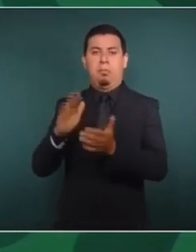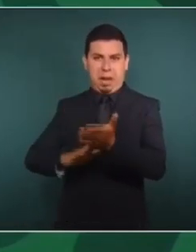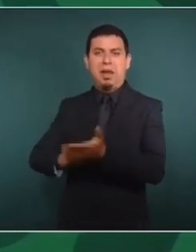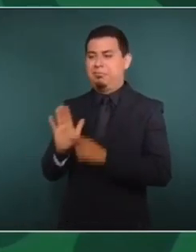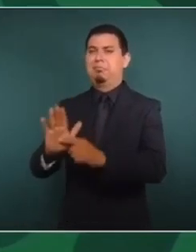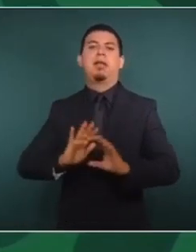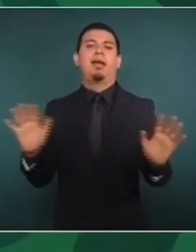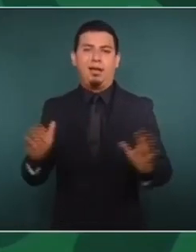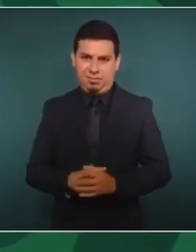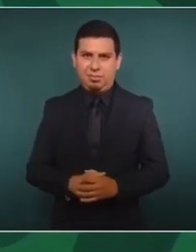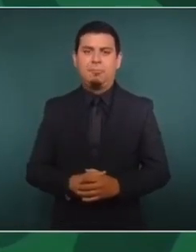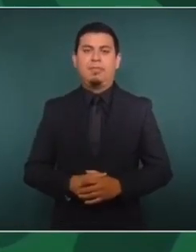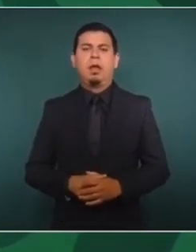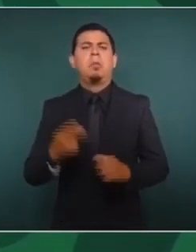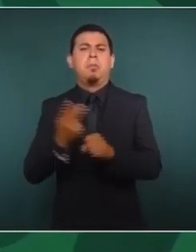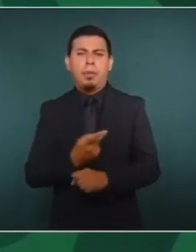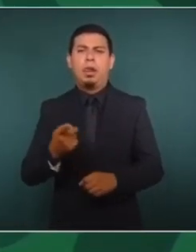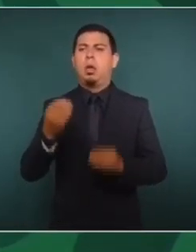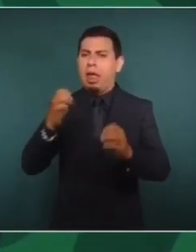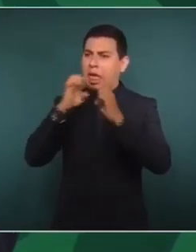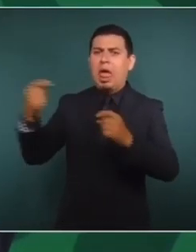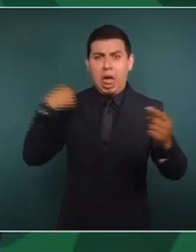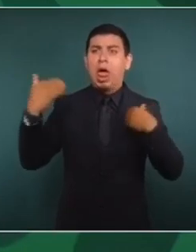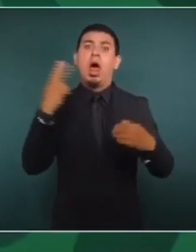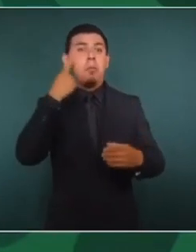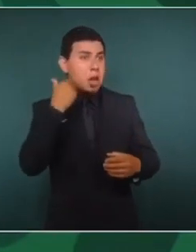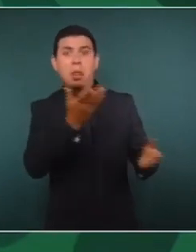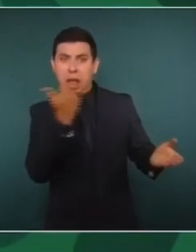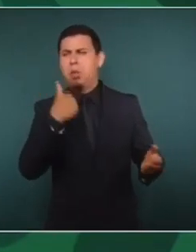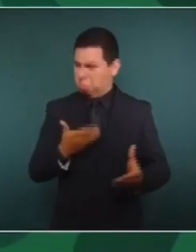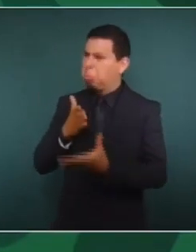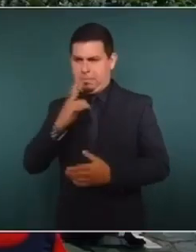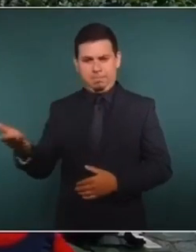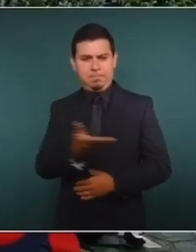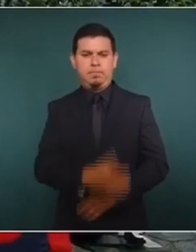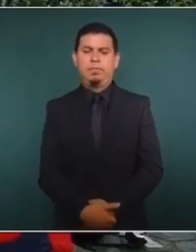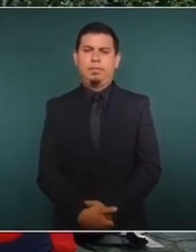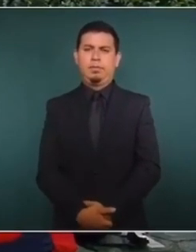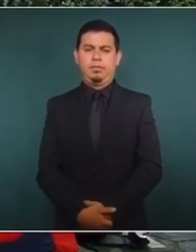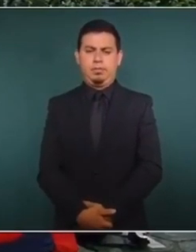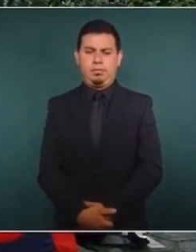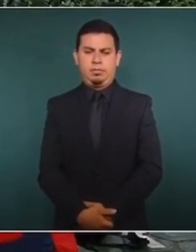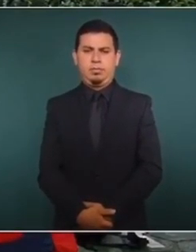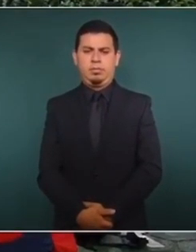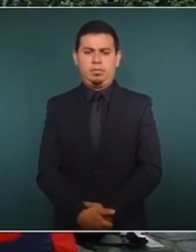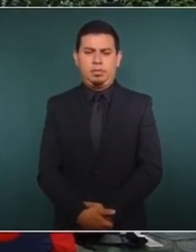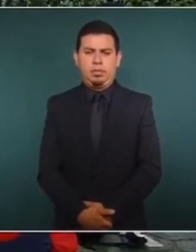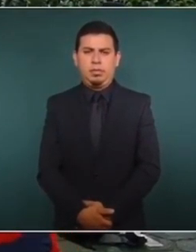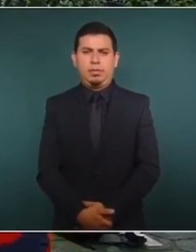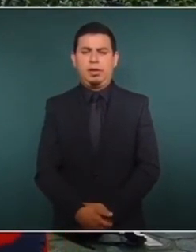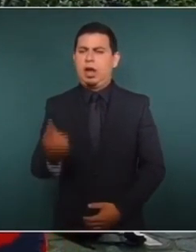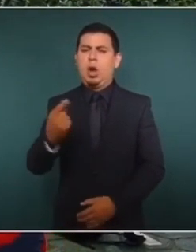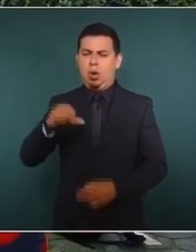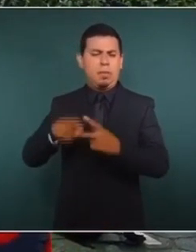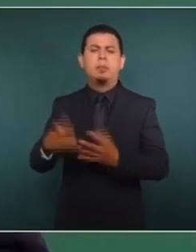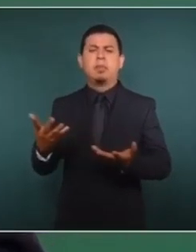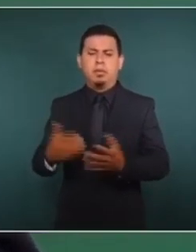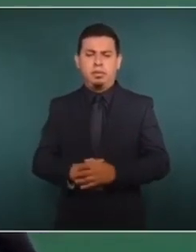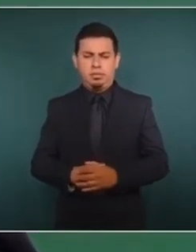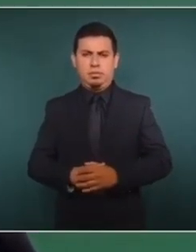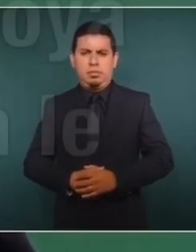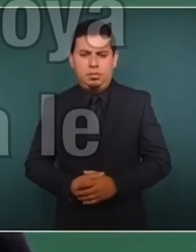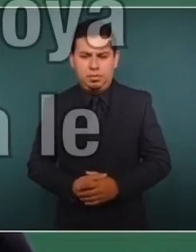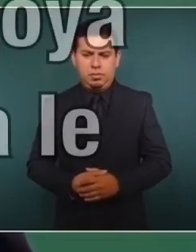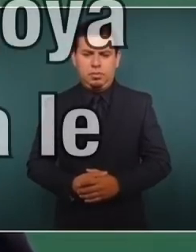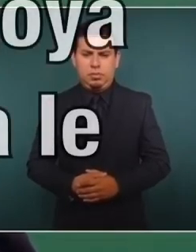¿Qué pasa? Al día siguiente, entrevista al señor Lozoya. Y dice el señor Lozoya que era